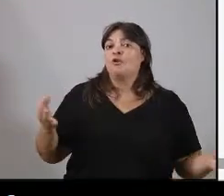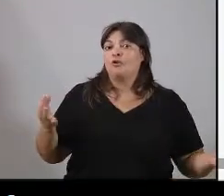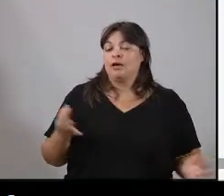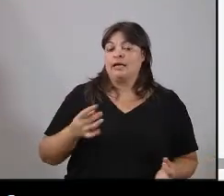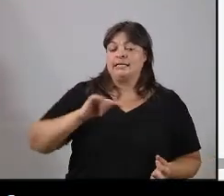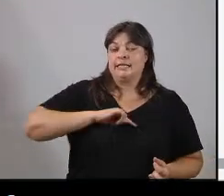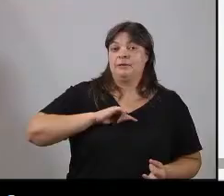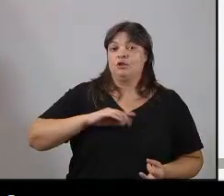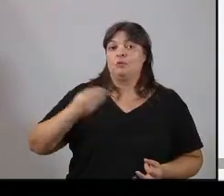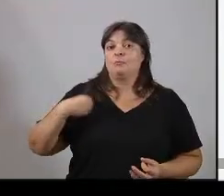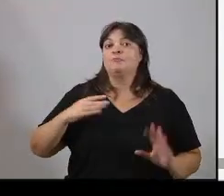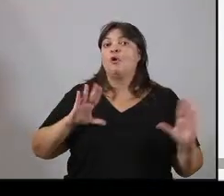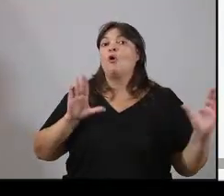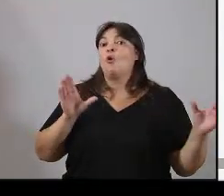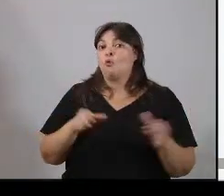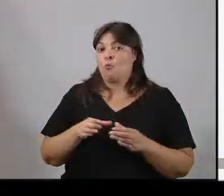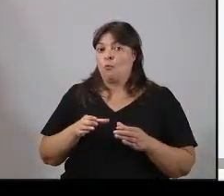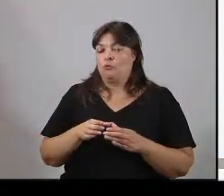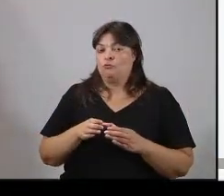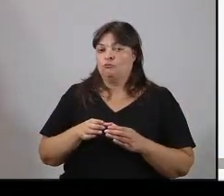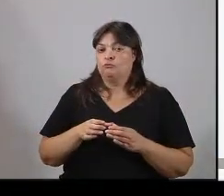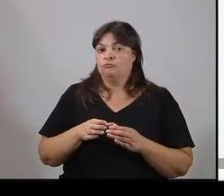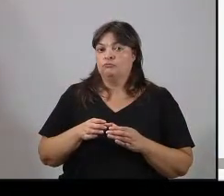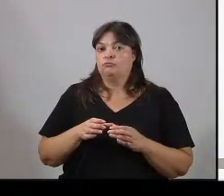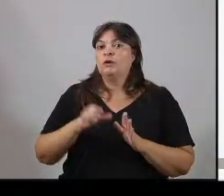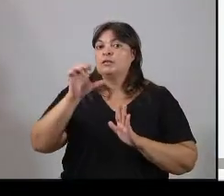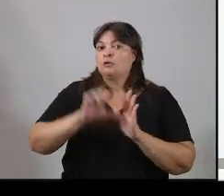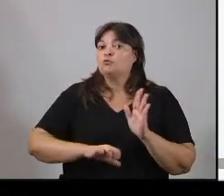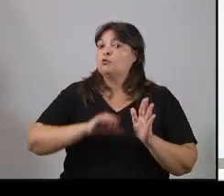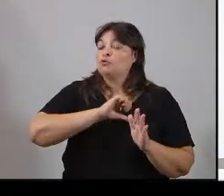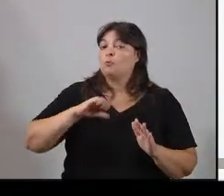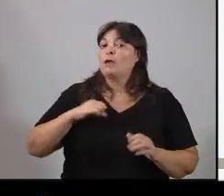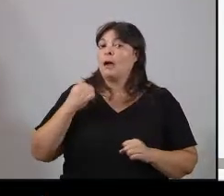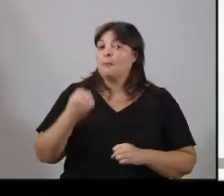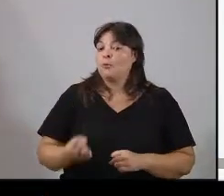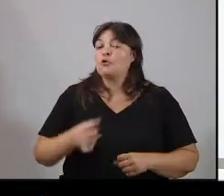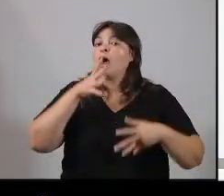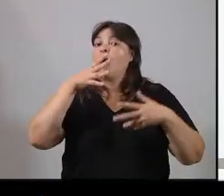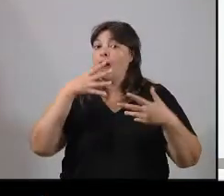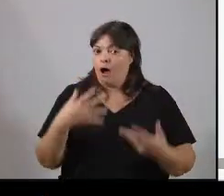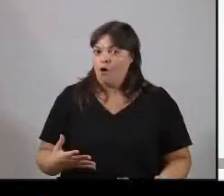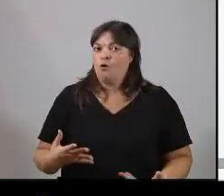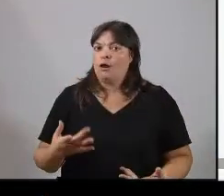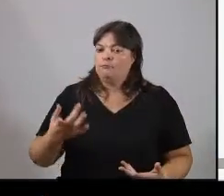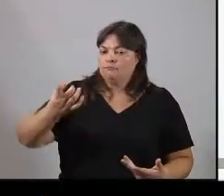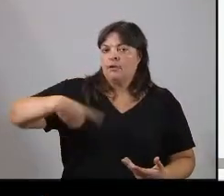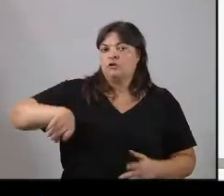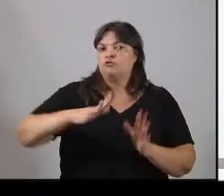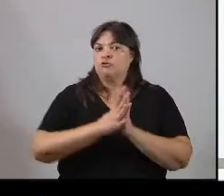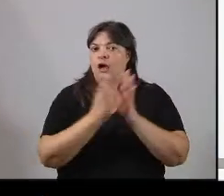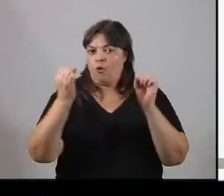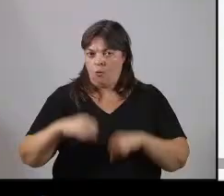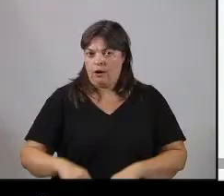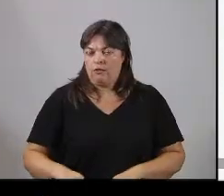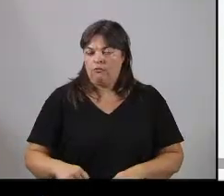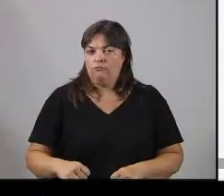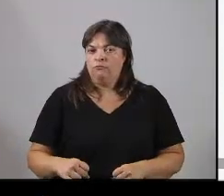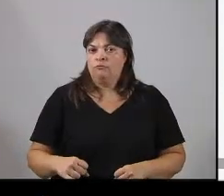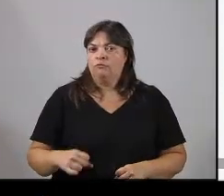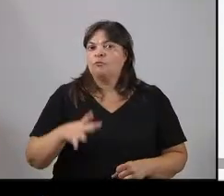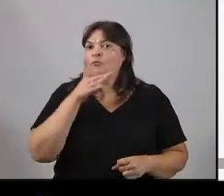que llevó a los grupos a apoyar el Estatuto de Autonomía se refleje ahora en la necesidad de que